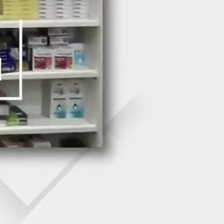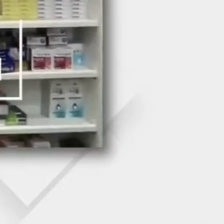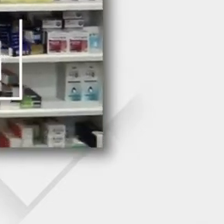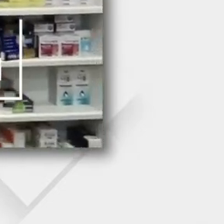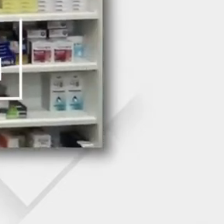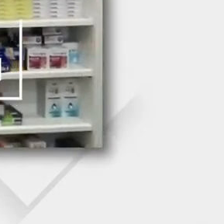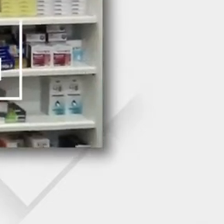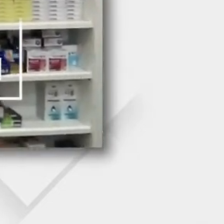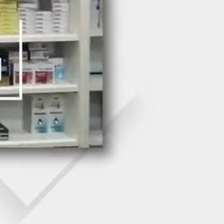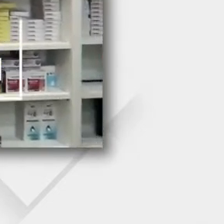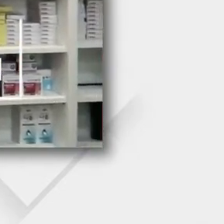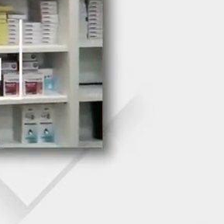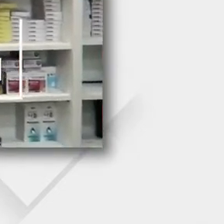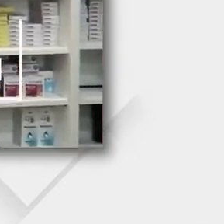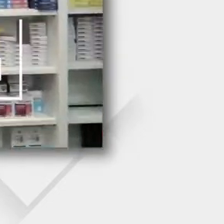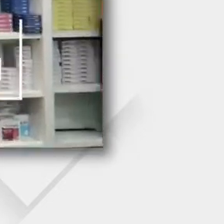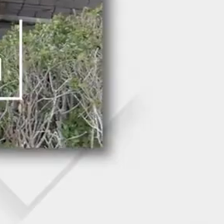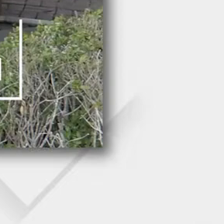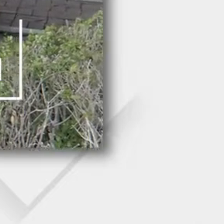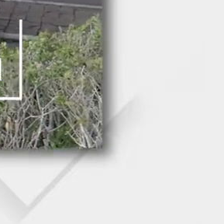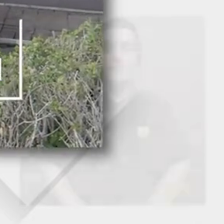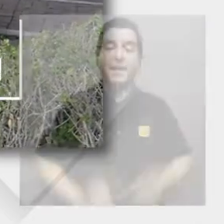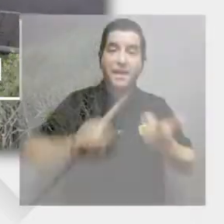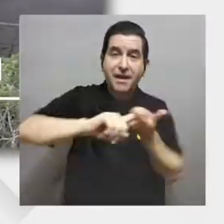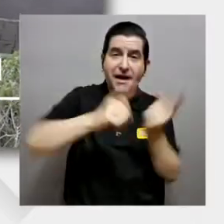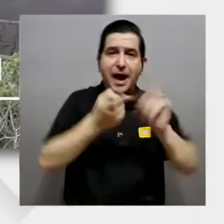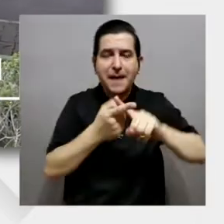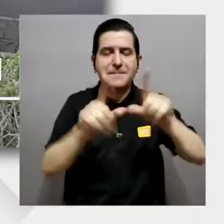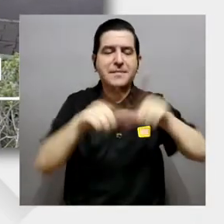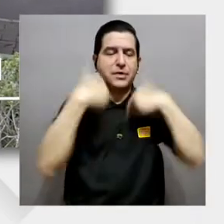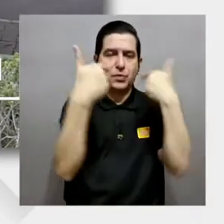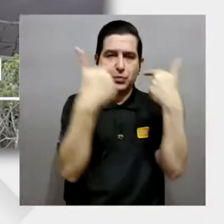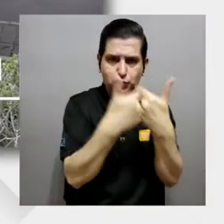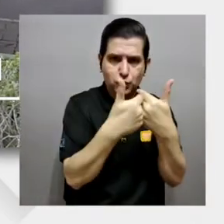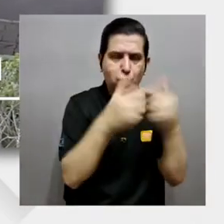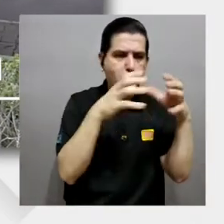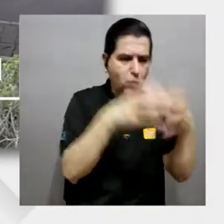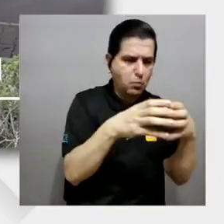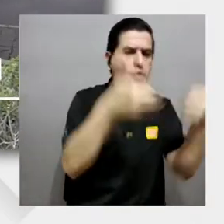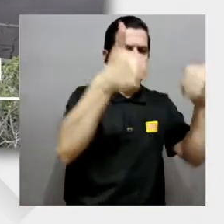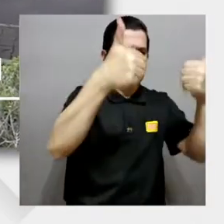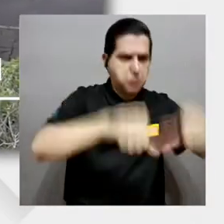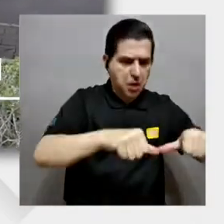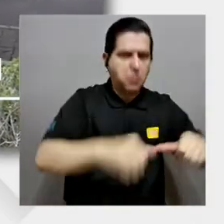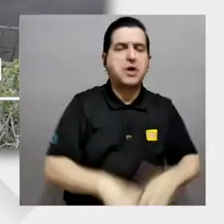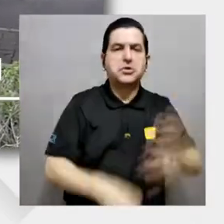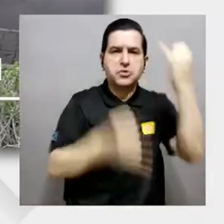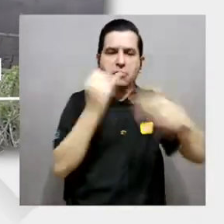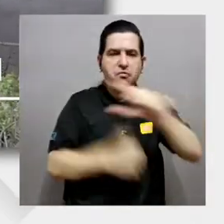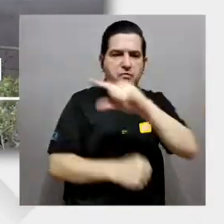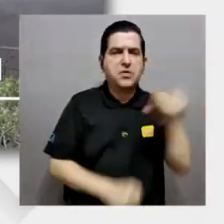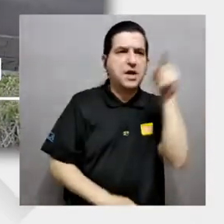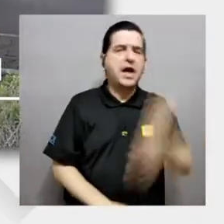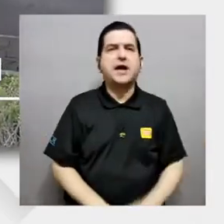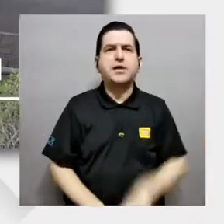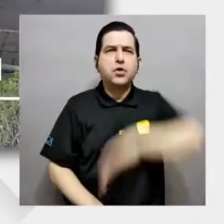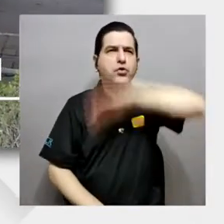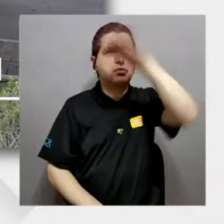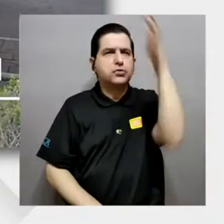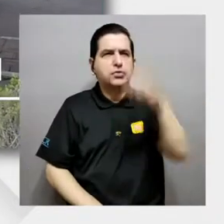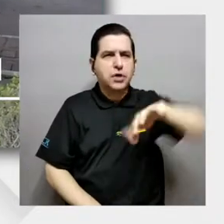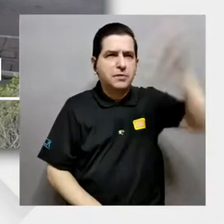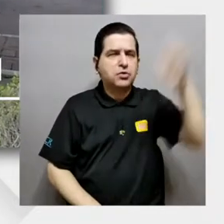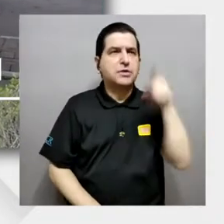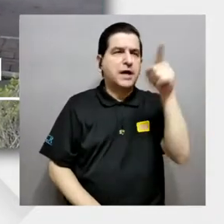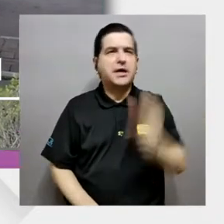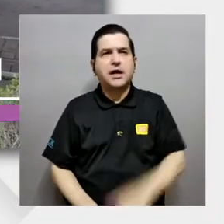for them. Los amigos, los grupos de amigos, se ponen de acuerdo para ir el fin de semana a escalar una montaña.